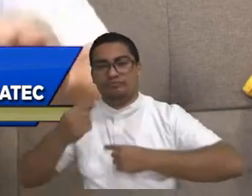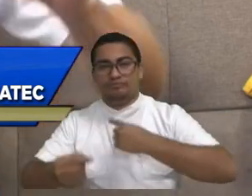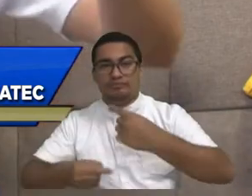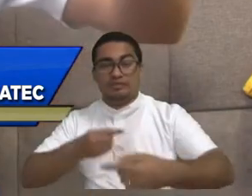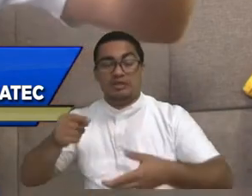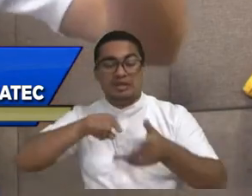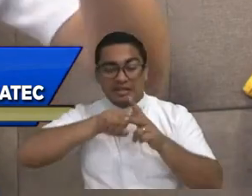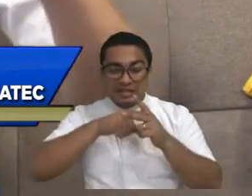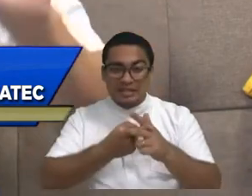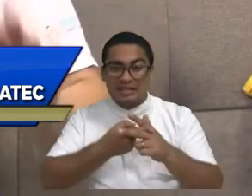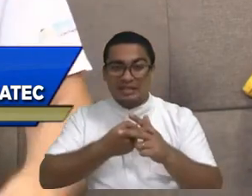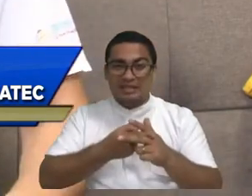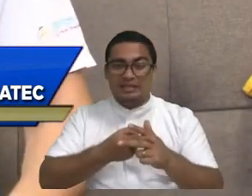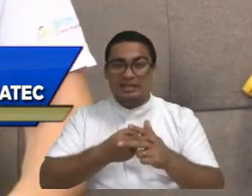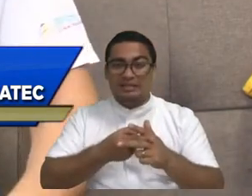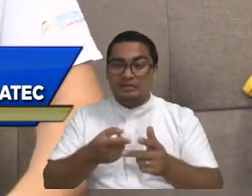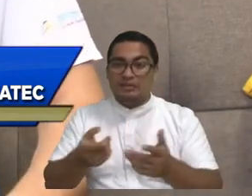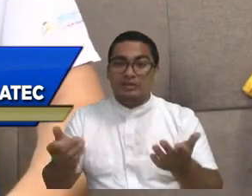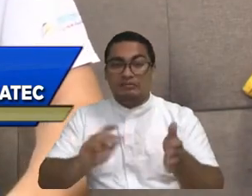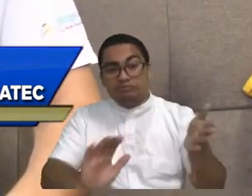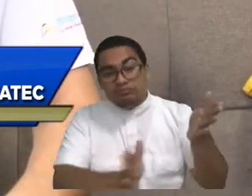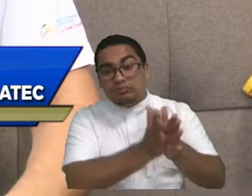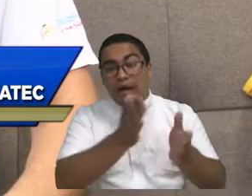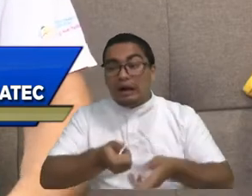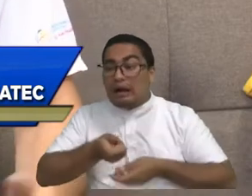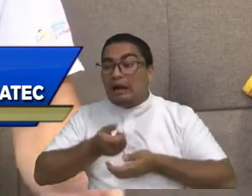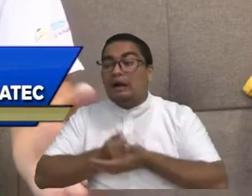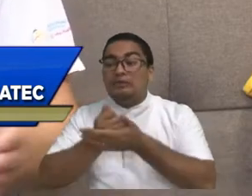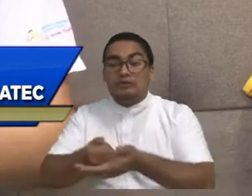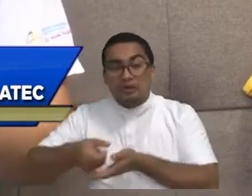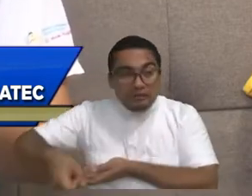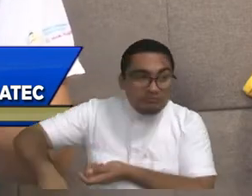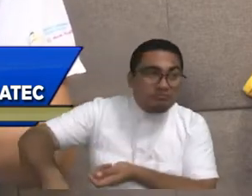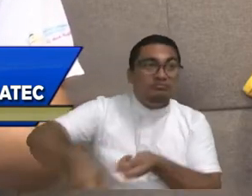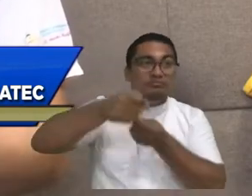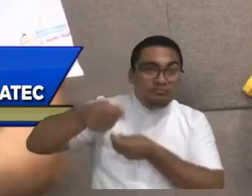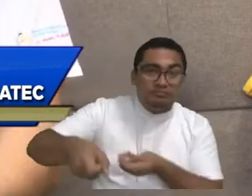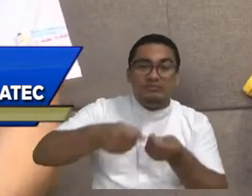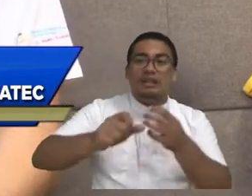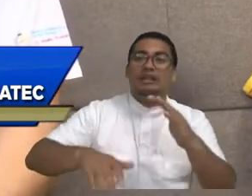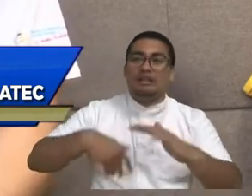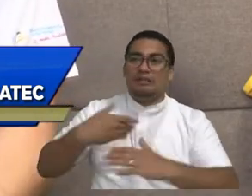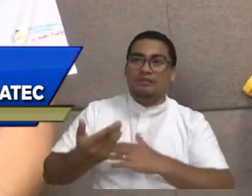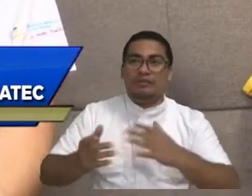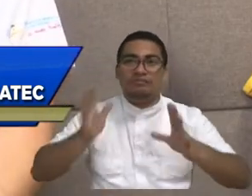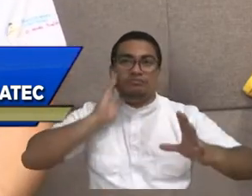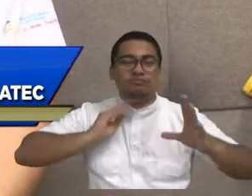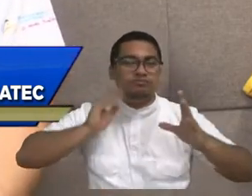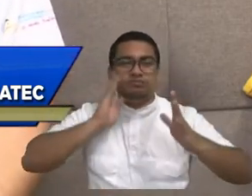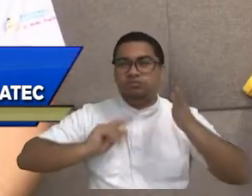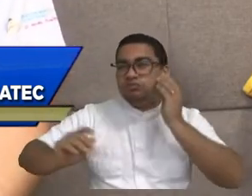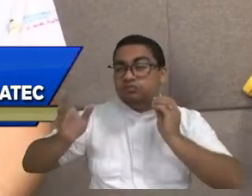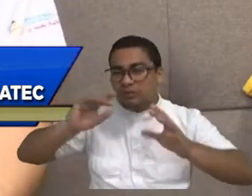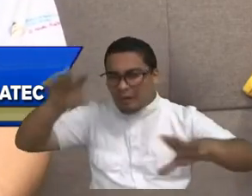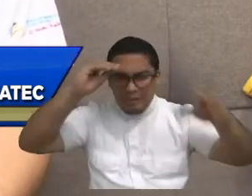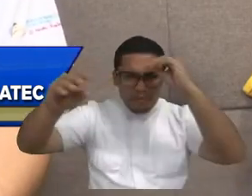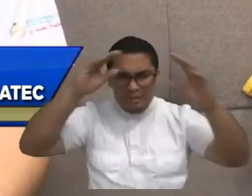y terminaste siendo maestro de obra con esas experiencias de la vida del reino oficio entonces